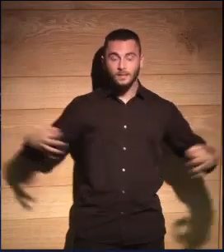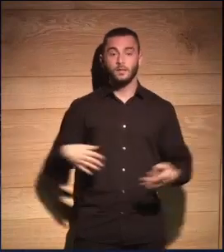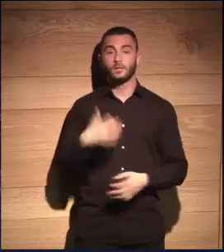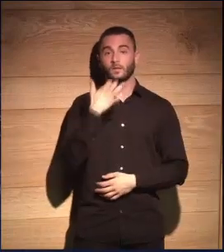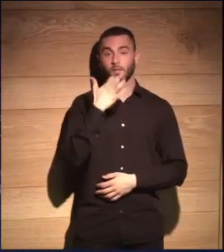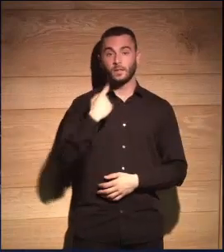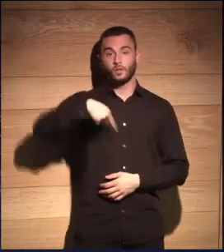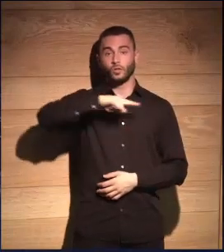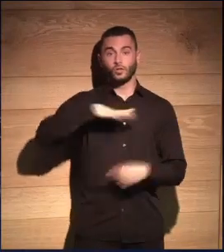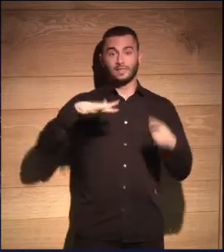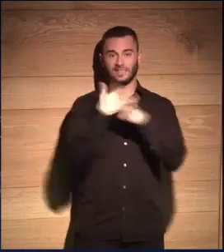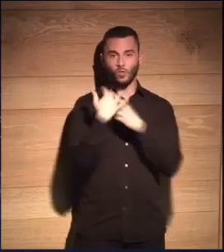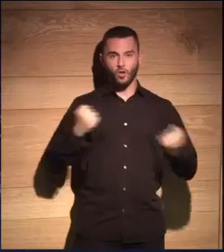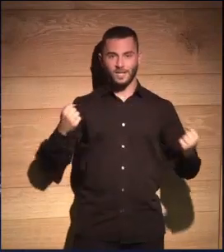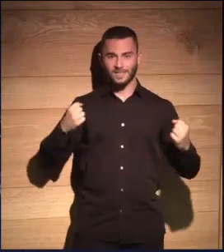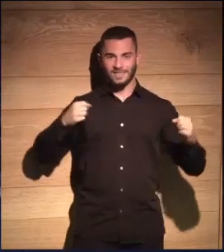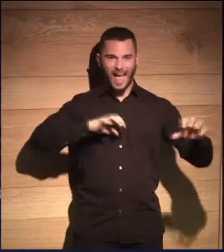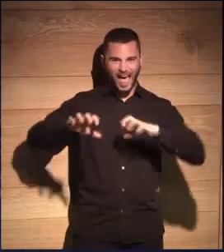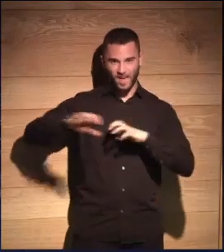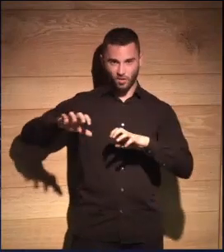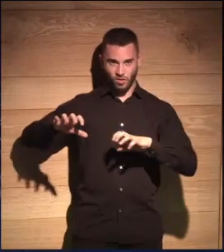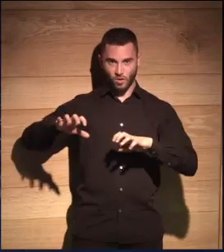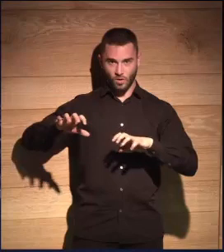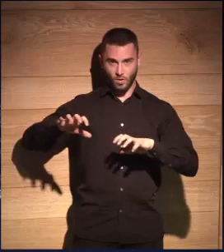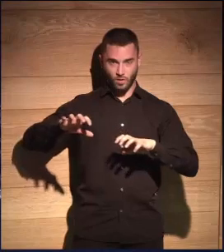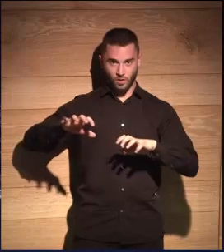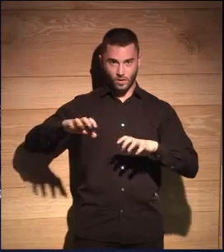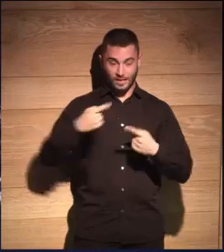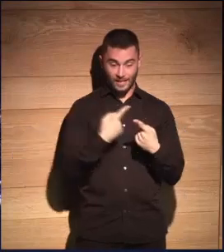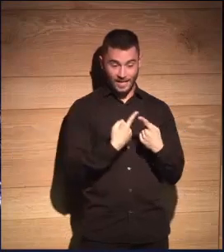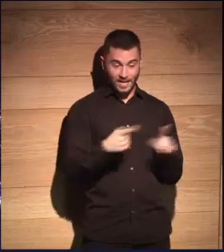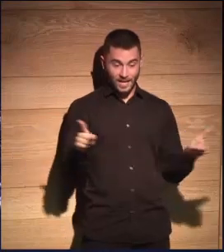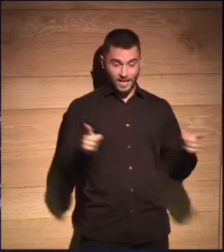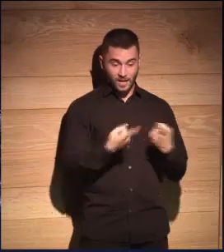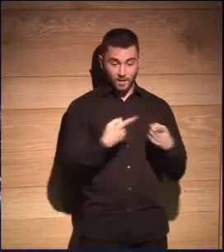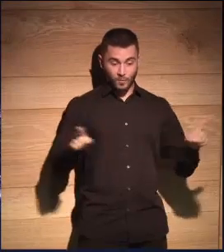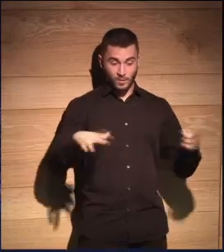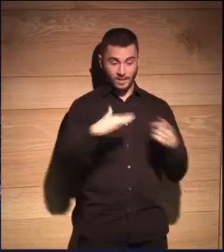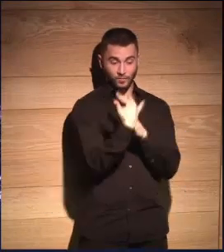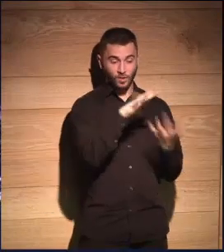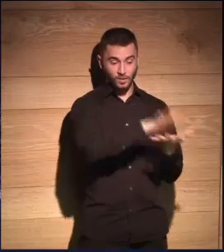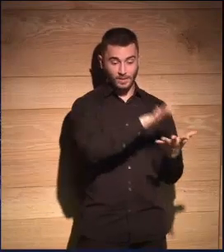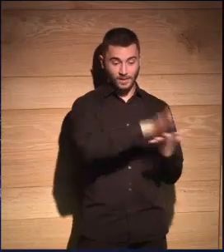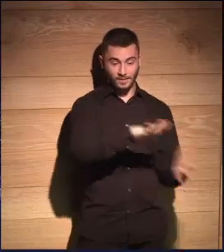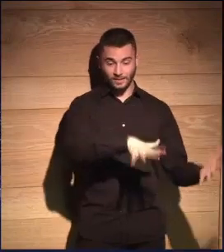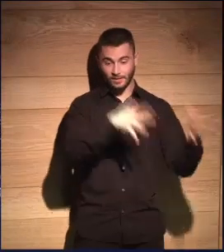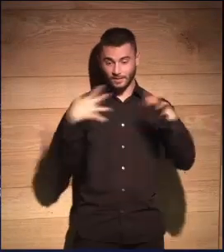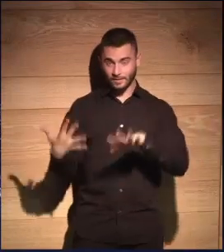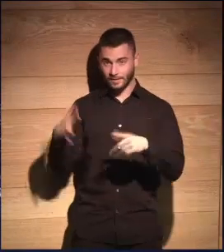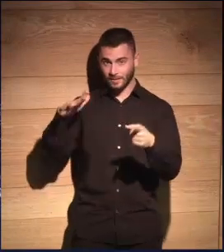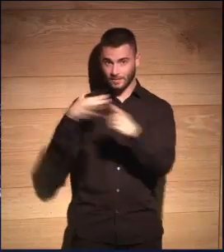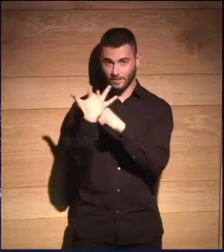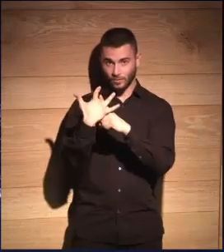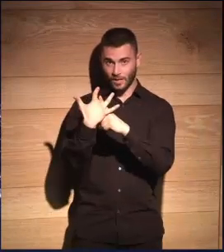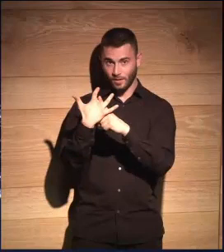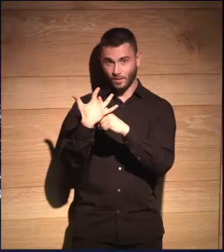Cuando tenemos momentos de acción, la transición de la música del momento relajado al momento de acción